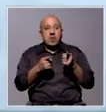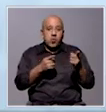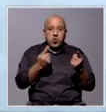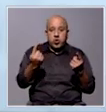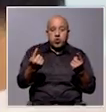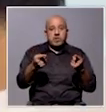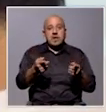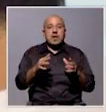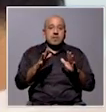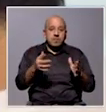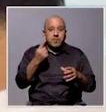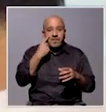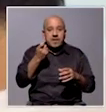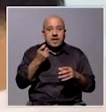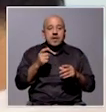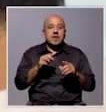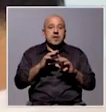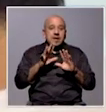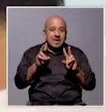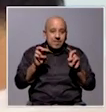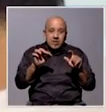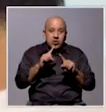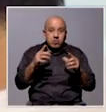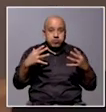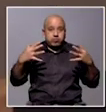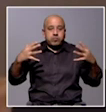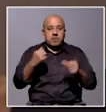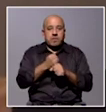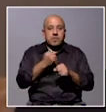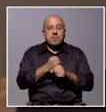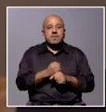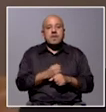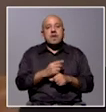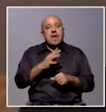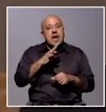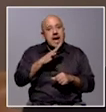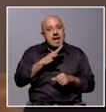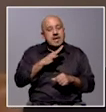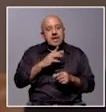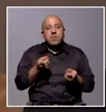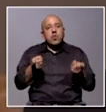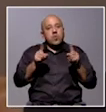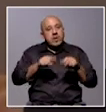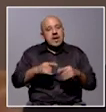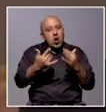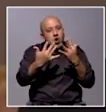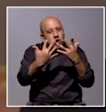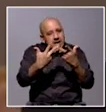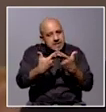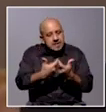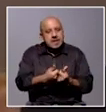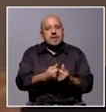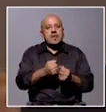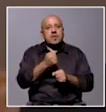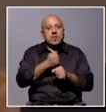para evitar entre otras cosas sentirse sobreexigido de alguna manera y que no encuadrar o recontratar